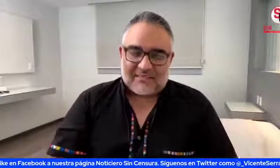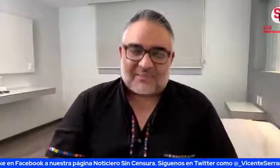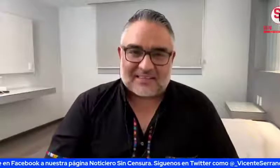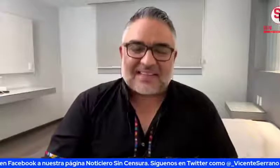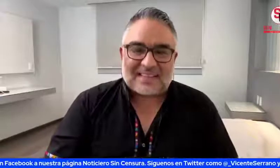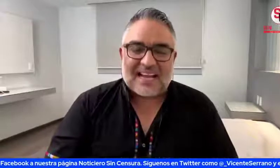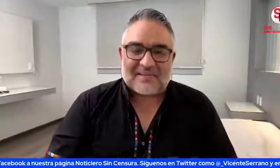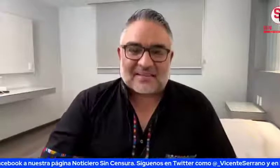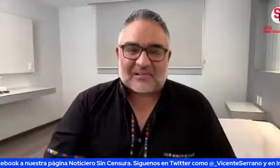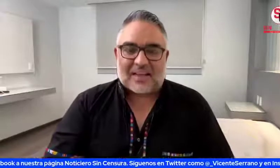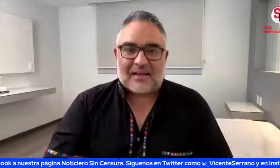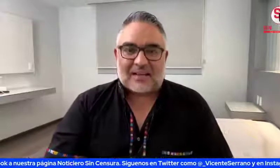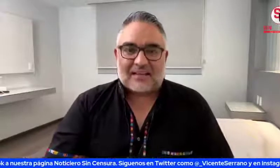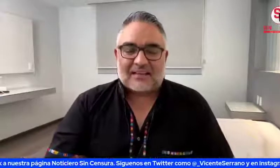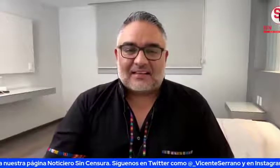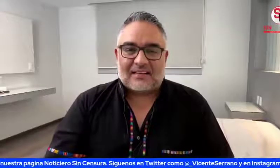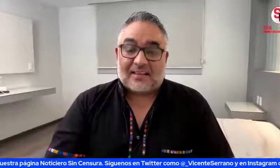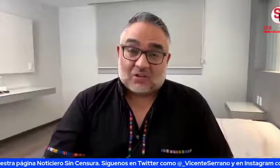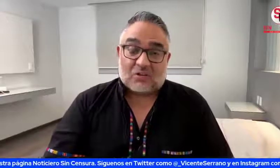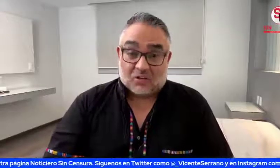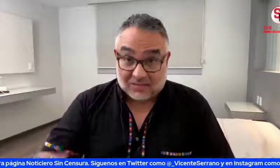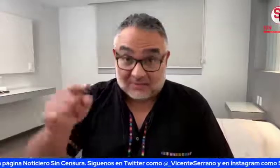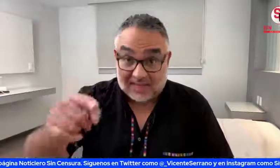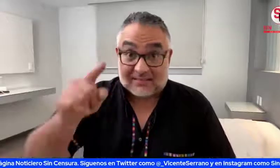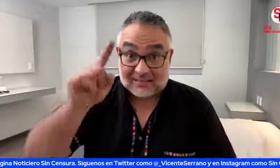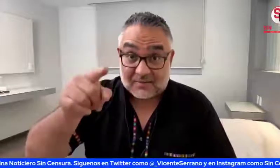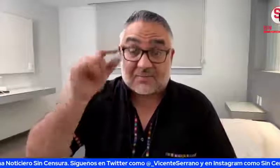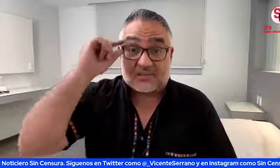El presidente sabe de lo que habla y